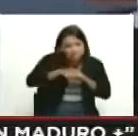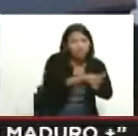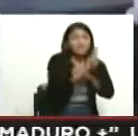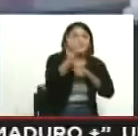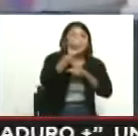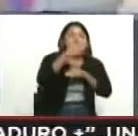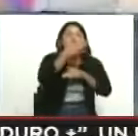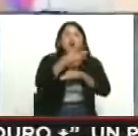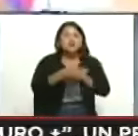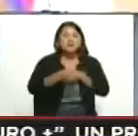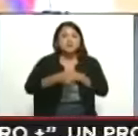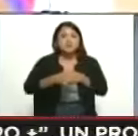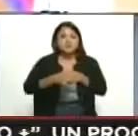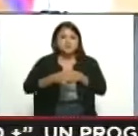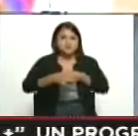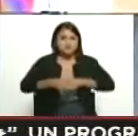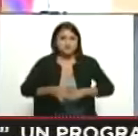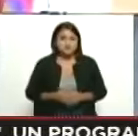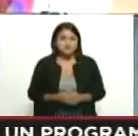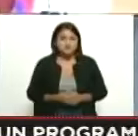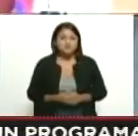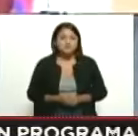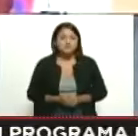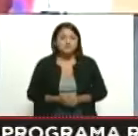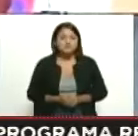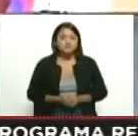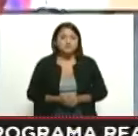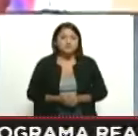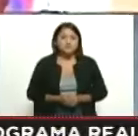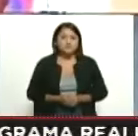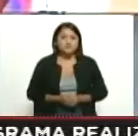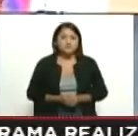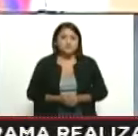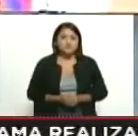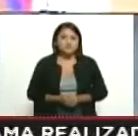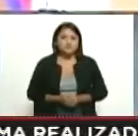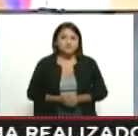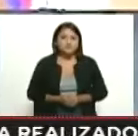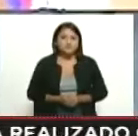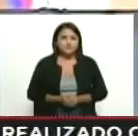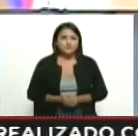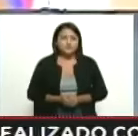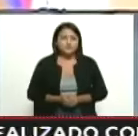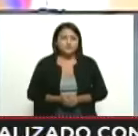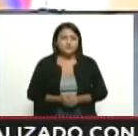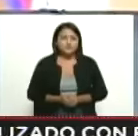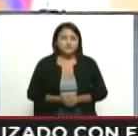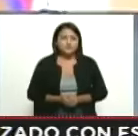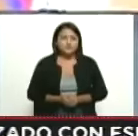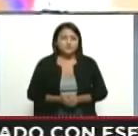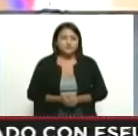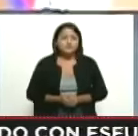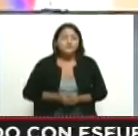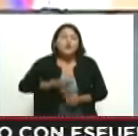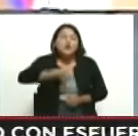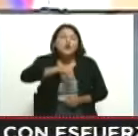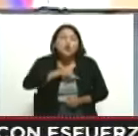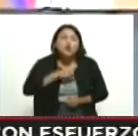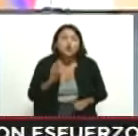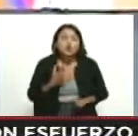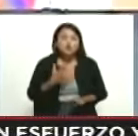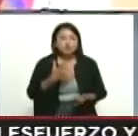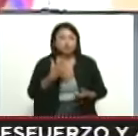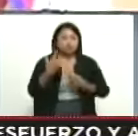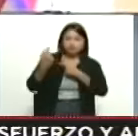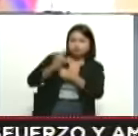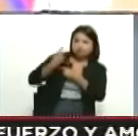muy fácilmente. Mejor dicho, ya estaría metido en territorio venezolano. Entonces nosotros recibimos la amenaza externa,